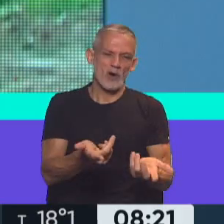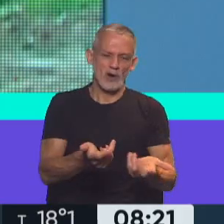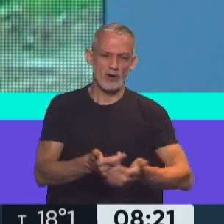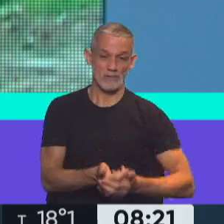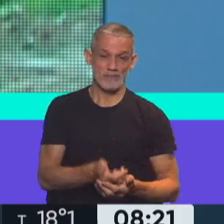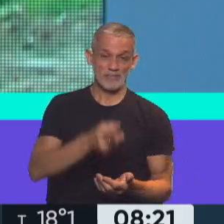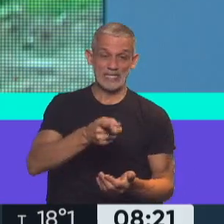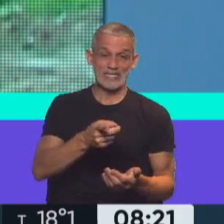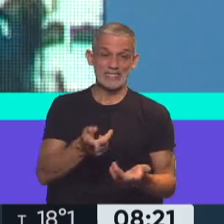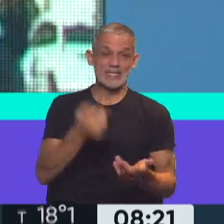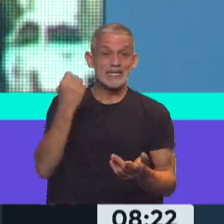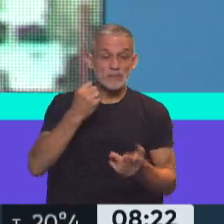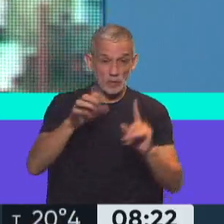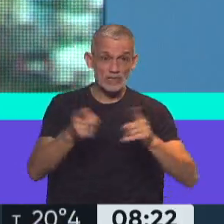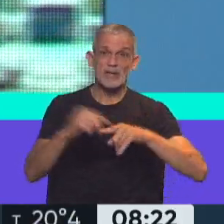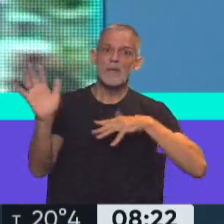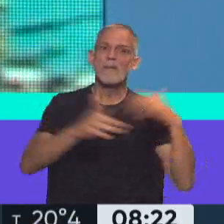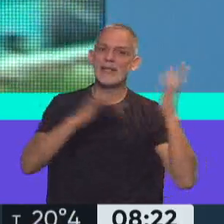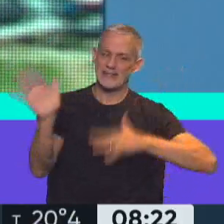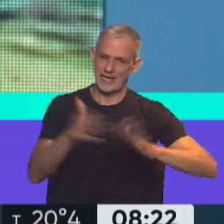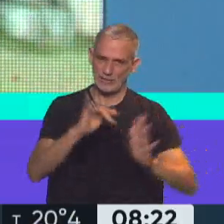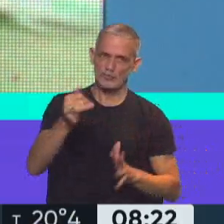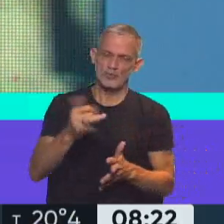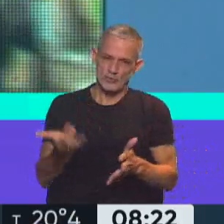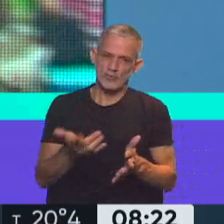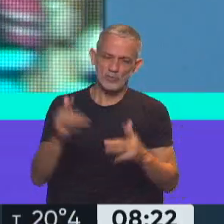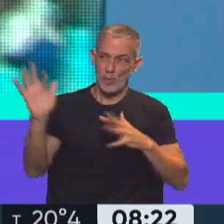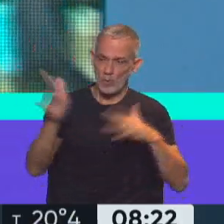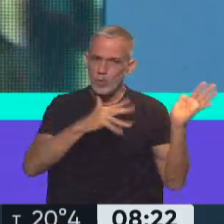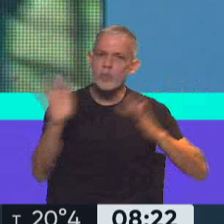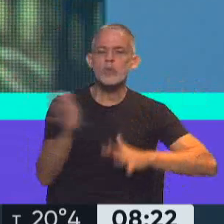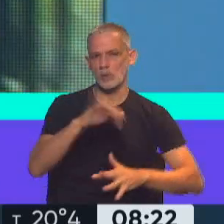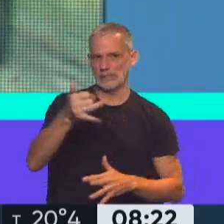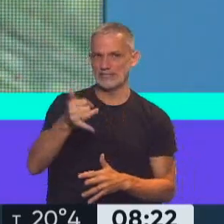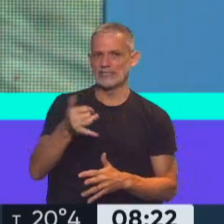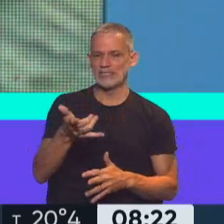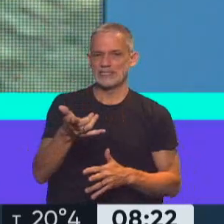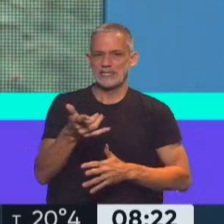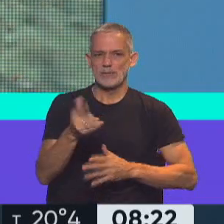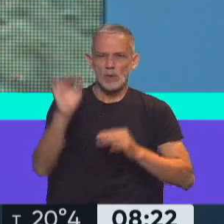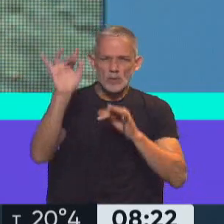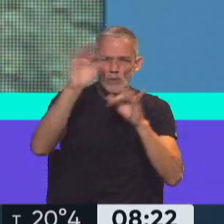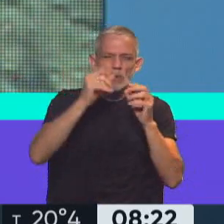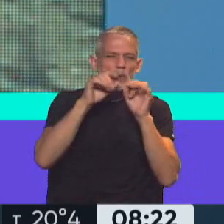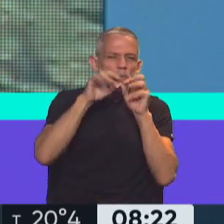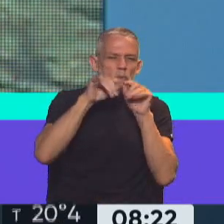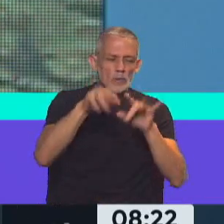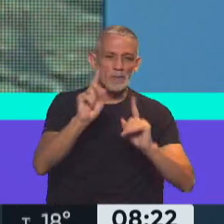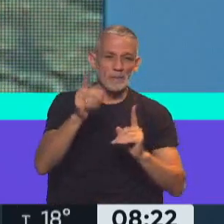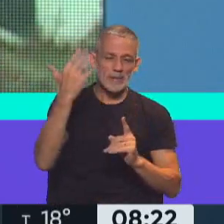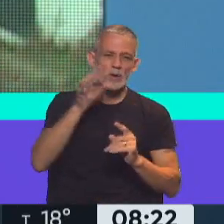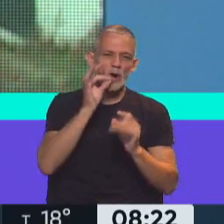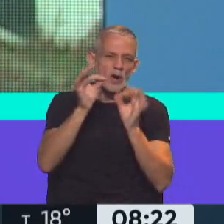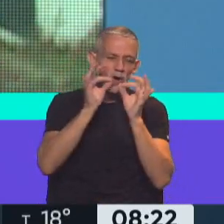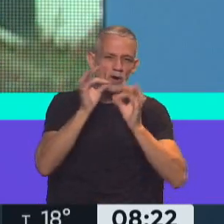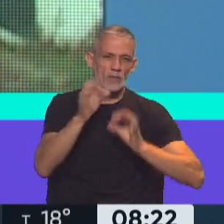y lo que sí es muy importante es la ventilación cruzada, porque ya sabemos que los aerosoles, es decir, estas Claro.